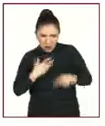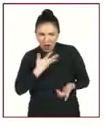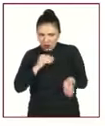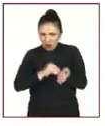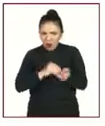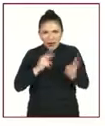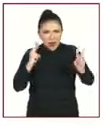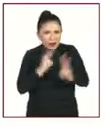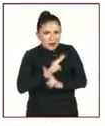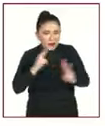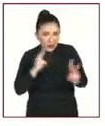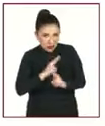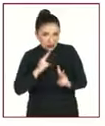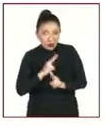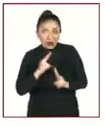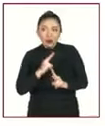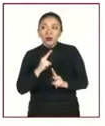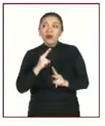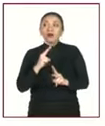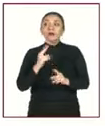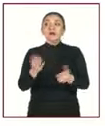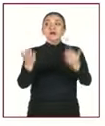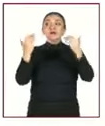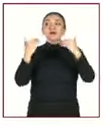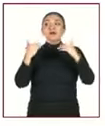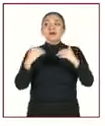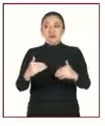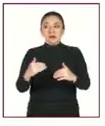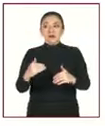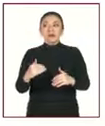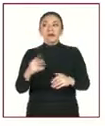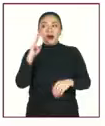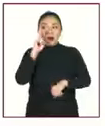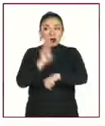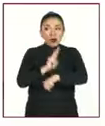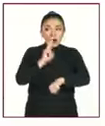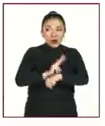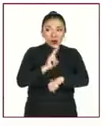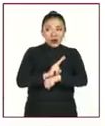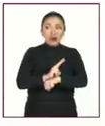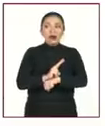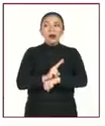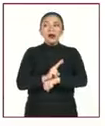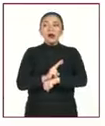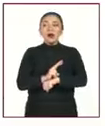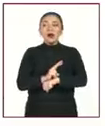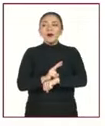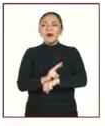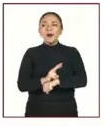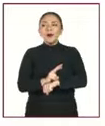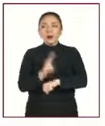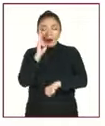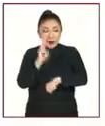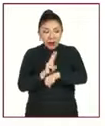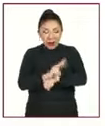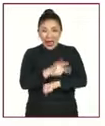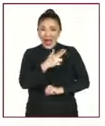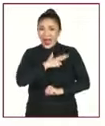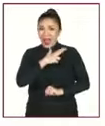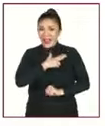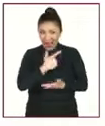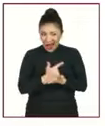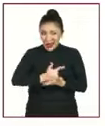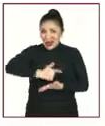respirando. ¿Qué más? Revisar los signos vitales. A ver, otra respuesta. Revisar qué tan grave es la